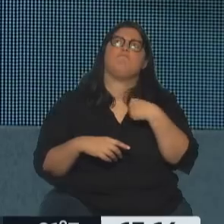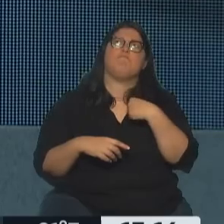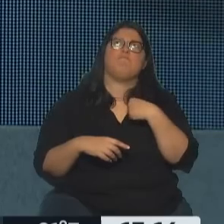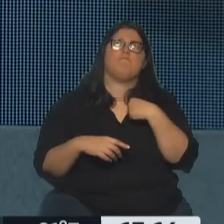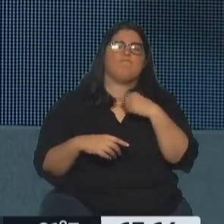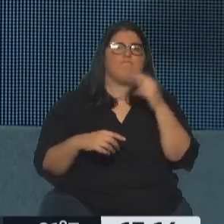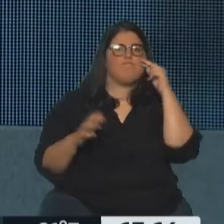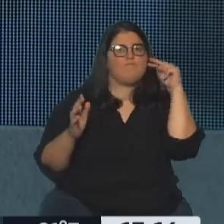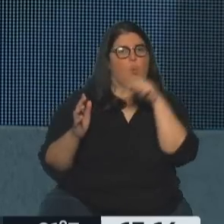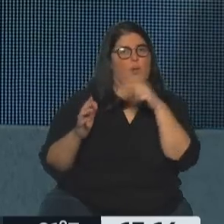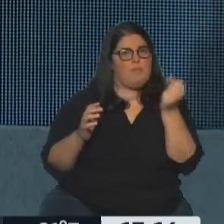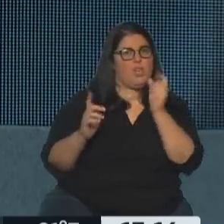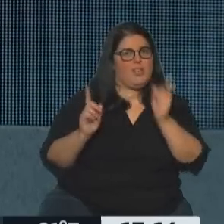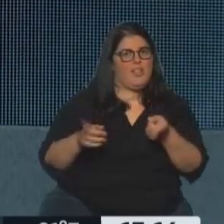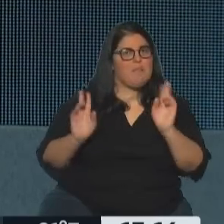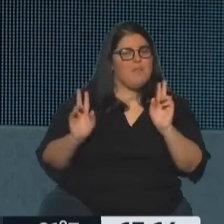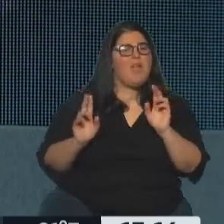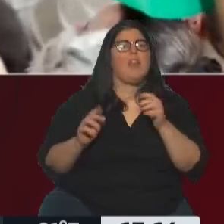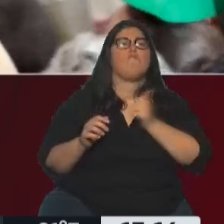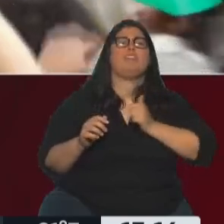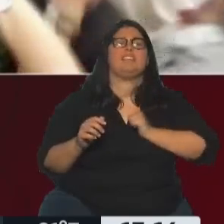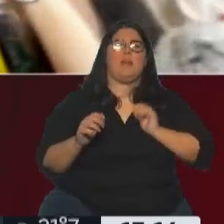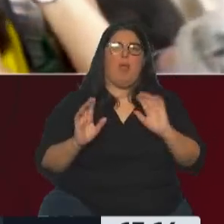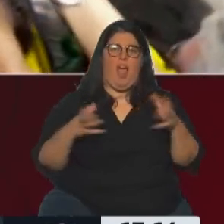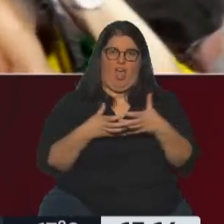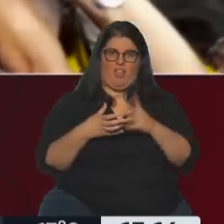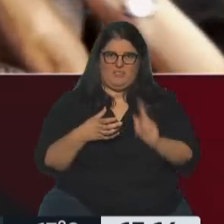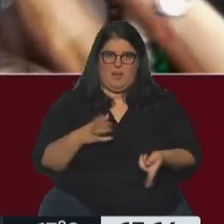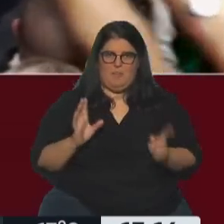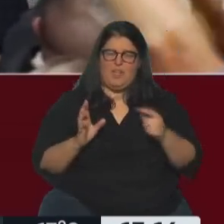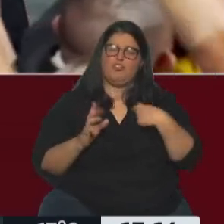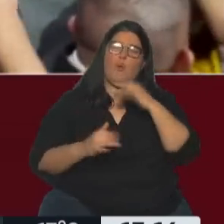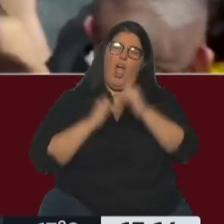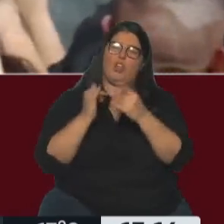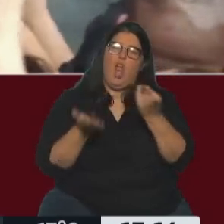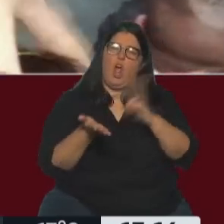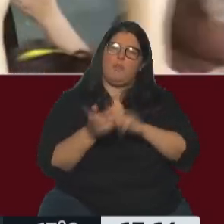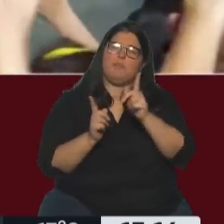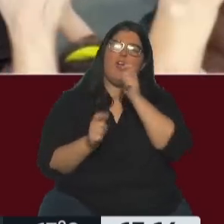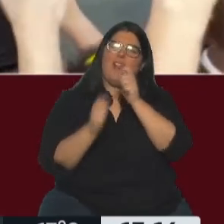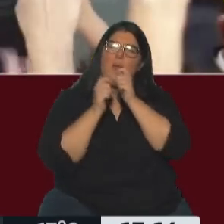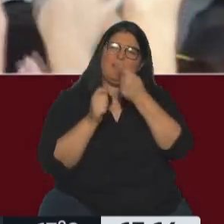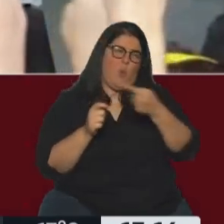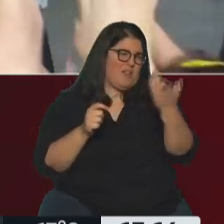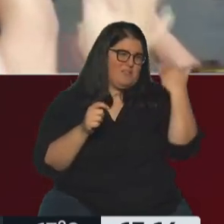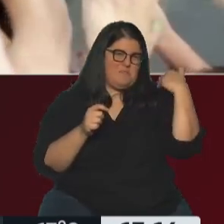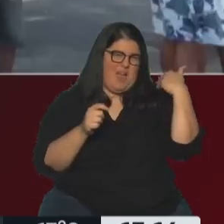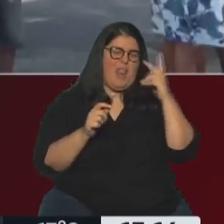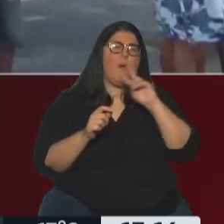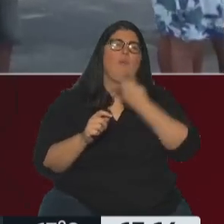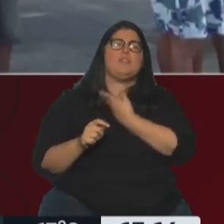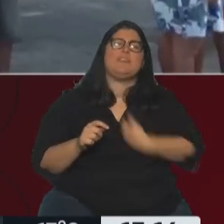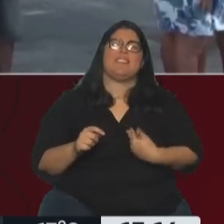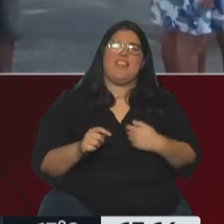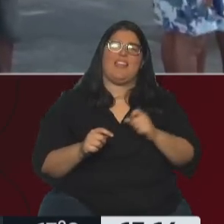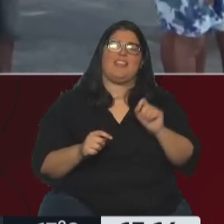acá también como un dato no menor, las Fuerzas Armadas. Voy a recordar una entrevista que hace una semana, un poquito más de una semana, tuvo el